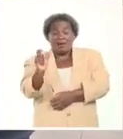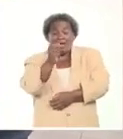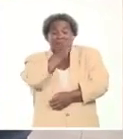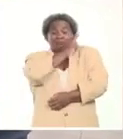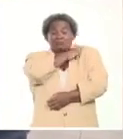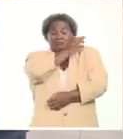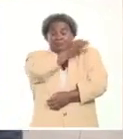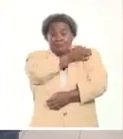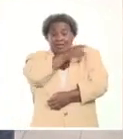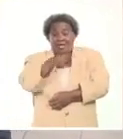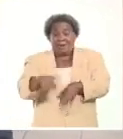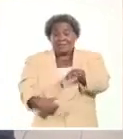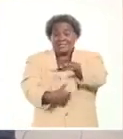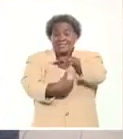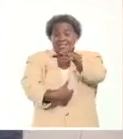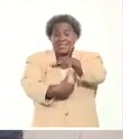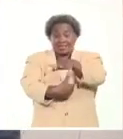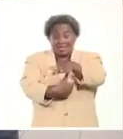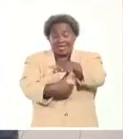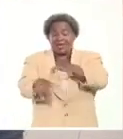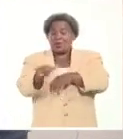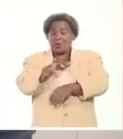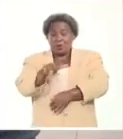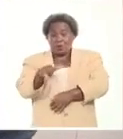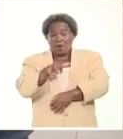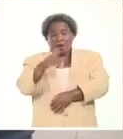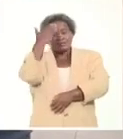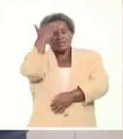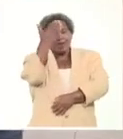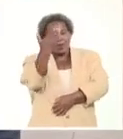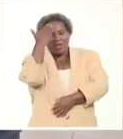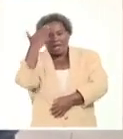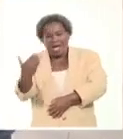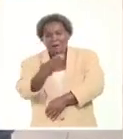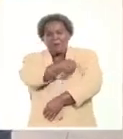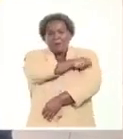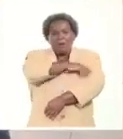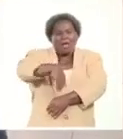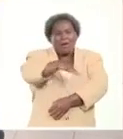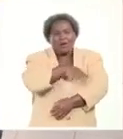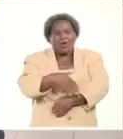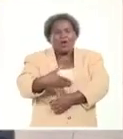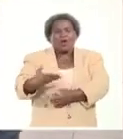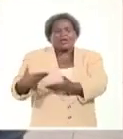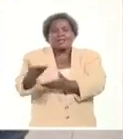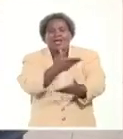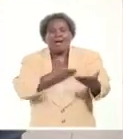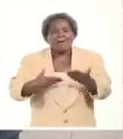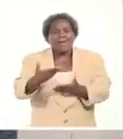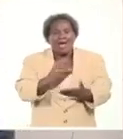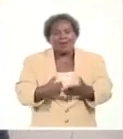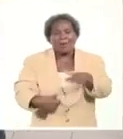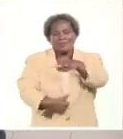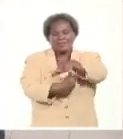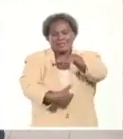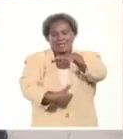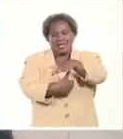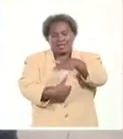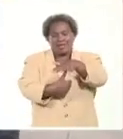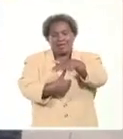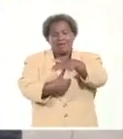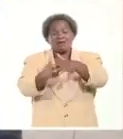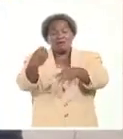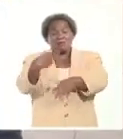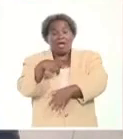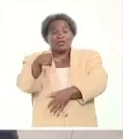comandante Daniel. Y tuvimos la oportunidad no solamente de saludarlo, sino de intercambiar con él. Le envió un saludo caluroso al